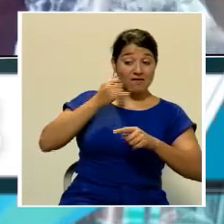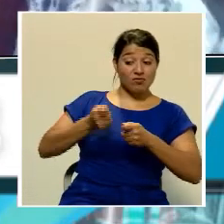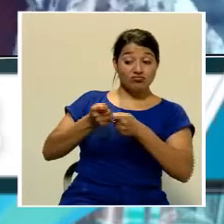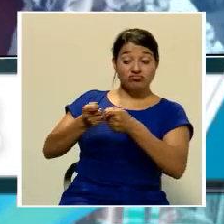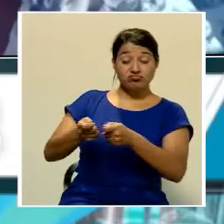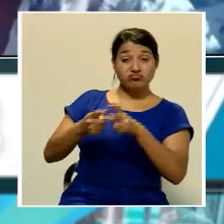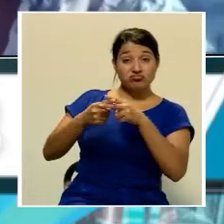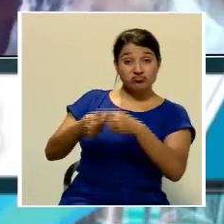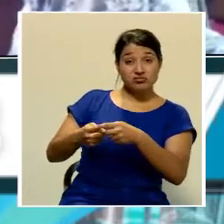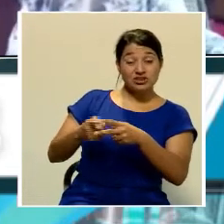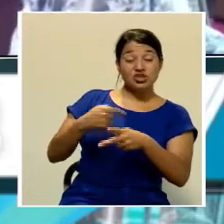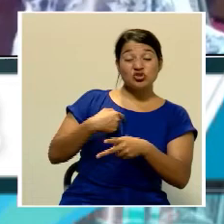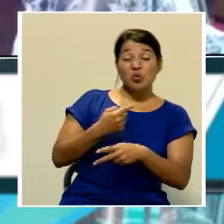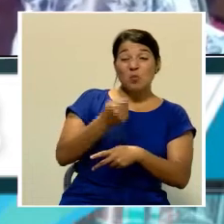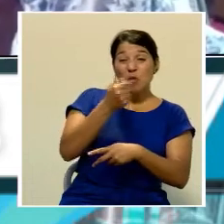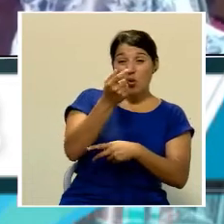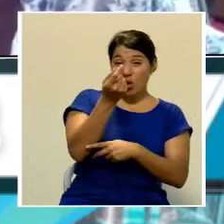bajos.